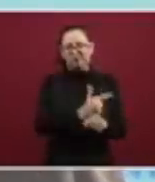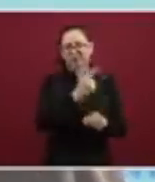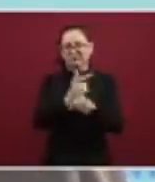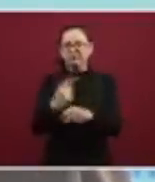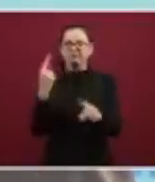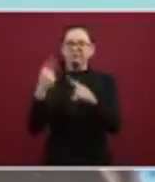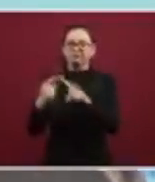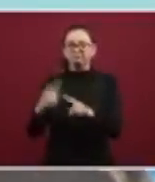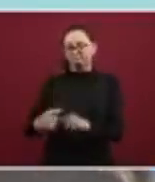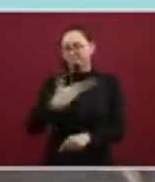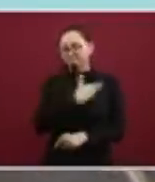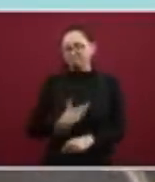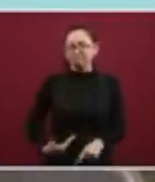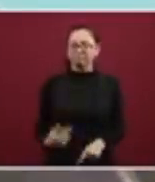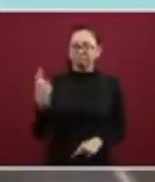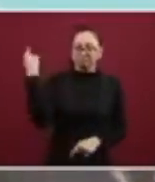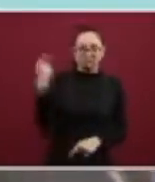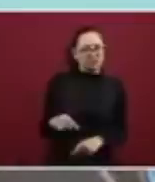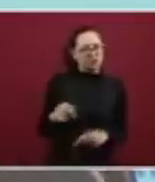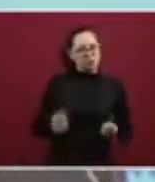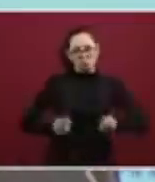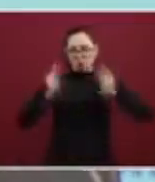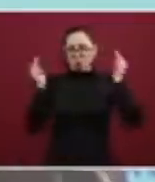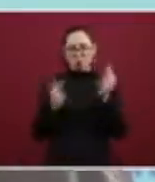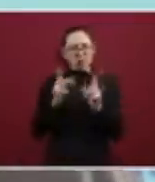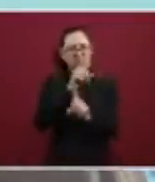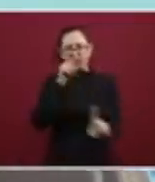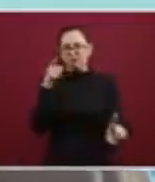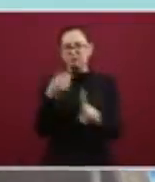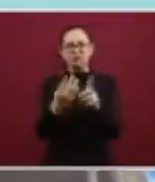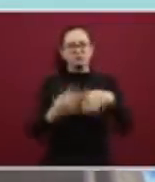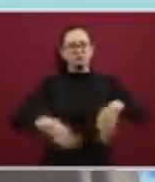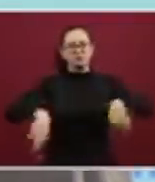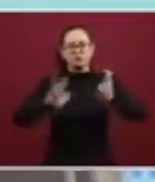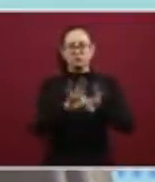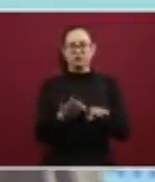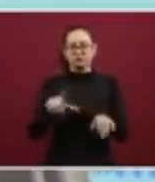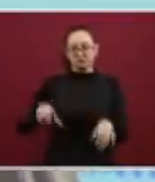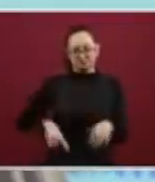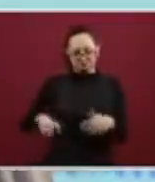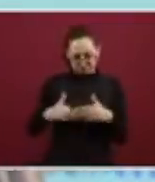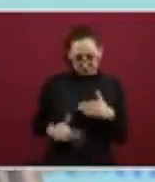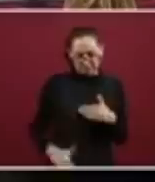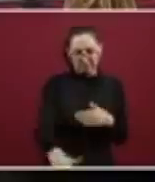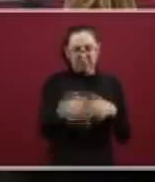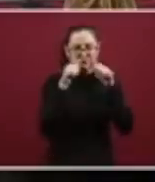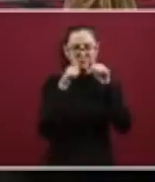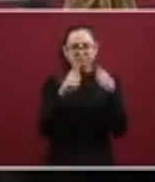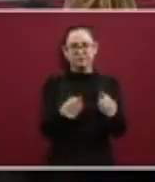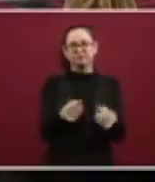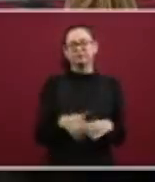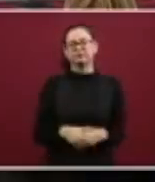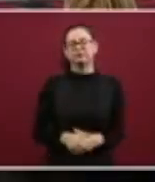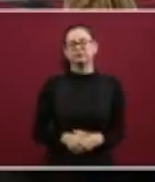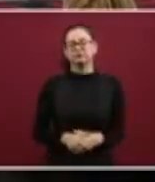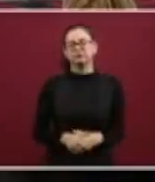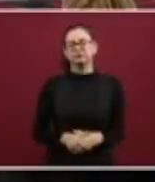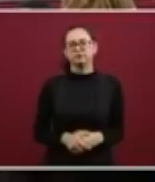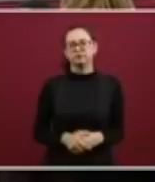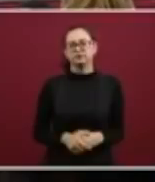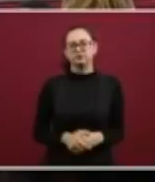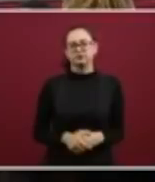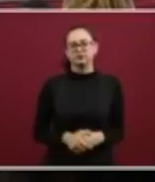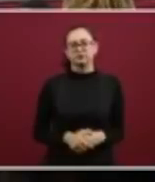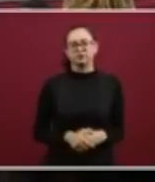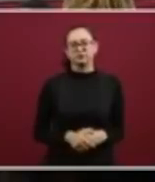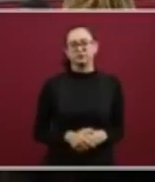manera inmediata como una de las prioridades centrales del desempeño del actual gobierno. El trabajo que estamos desarrollando